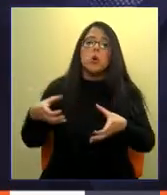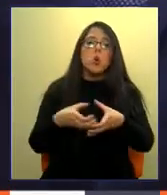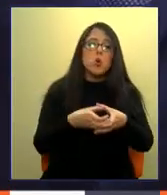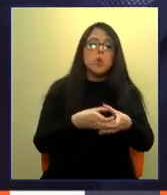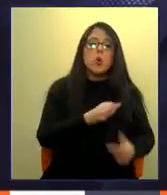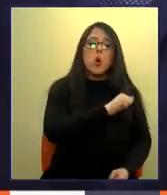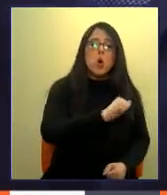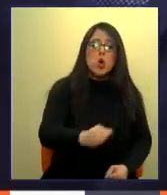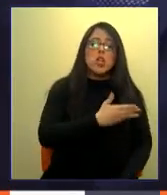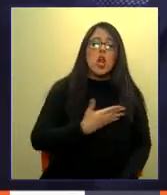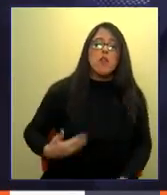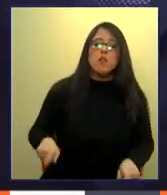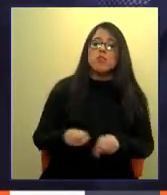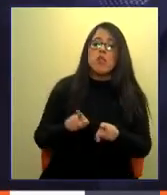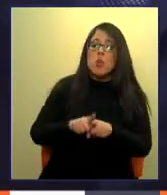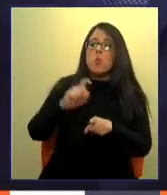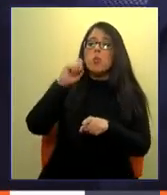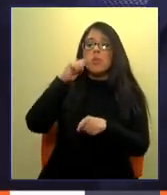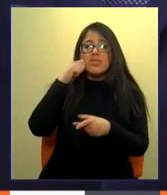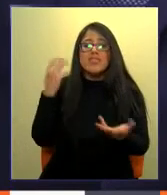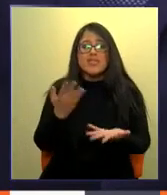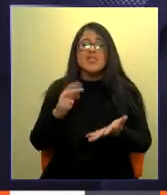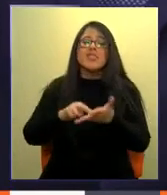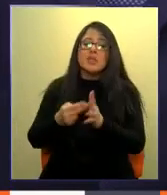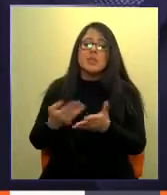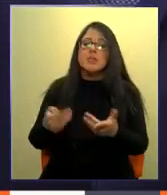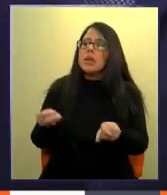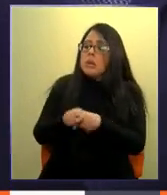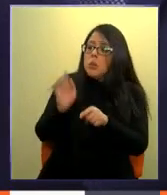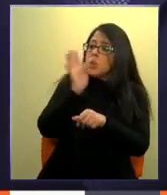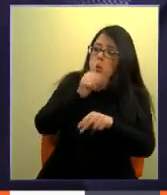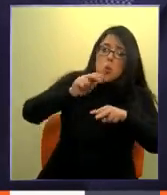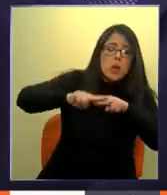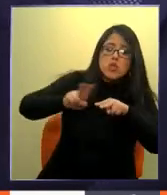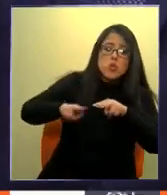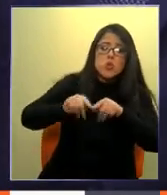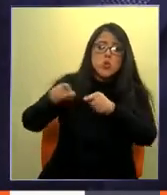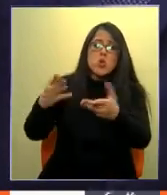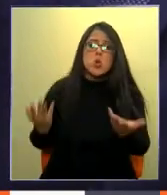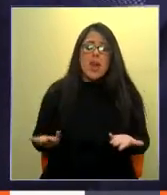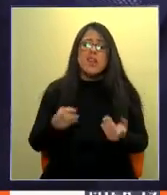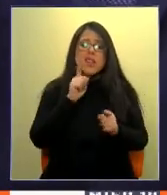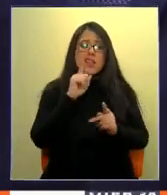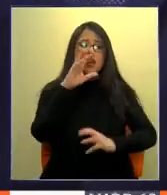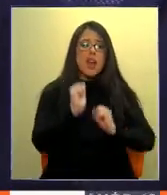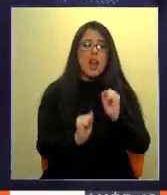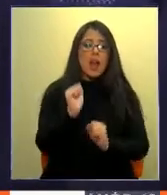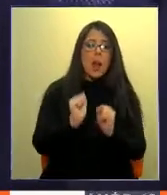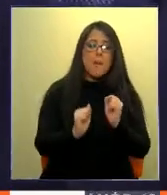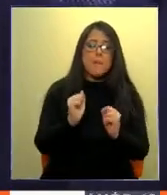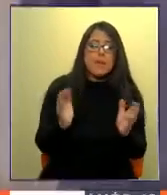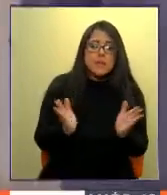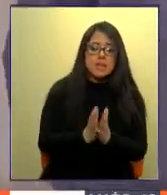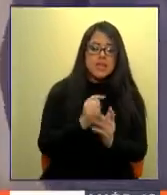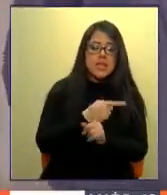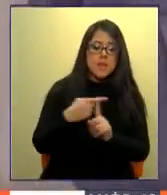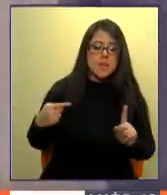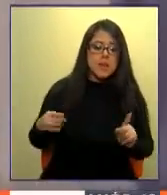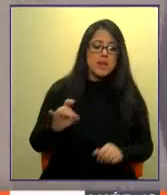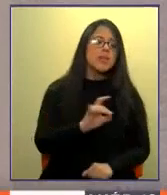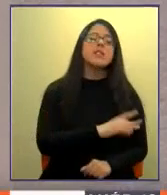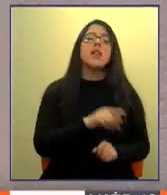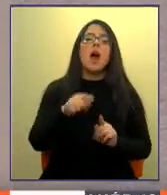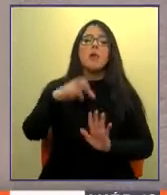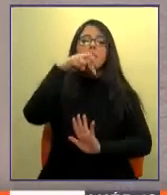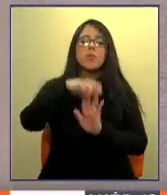Porque no resuelve los problemas profundos y urgentes de liquidez que tienen las pequeñas y medianas empresas de Chile. Este es un